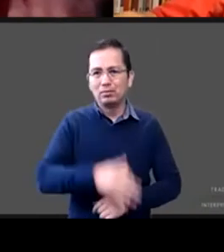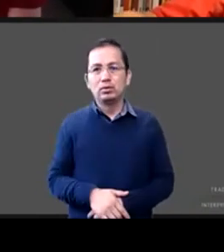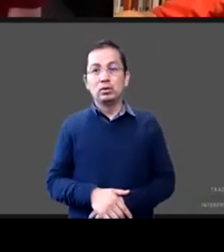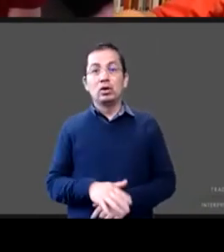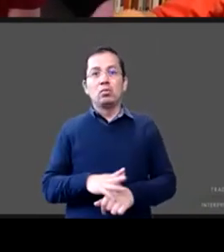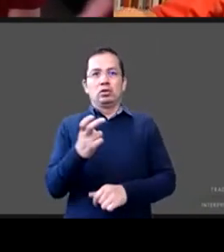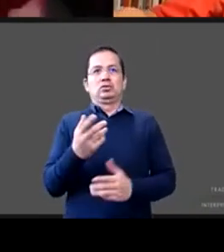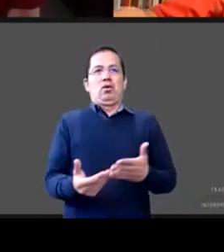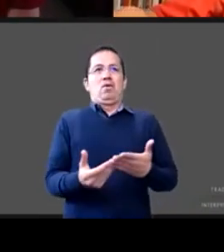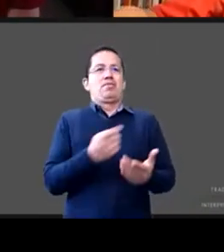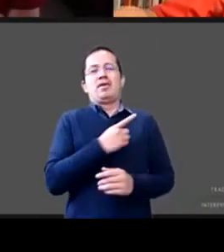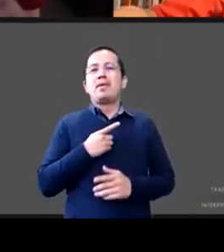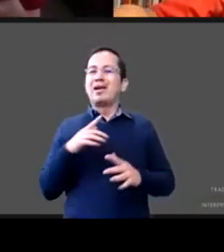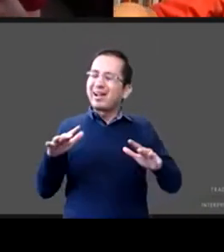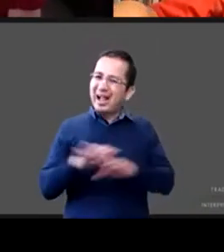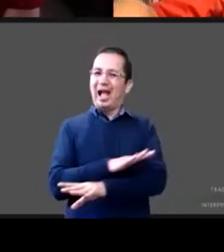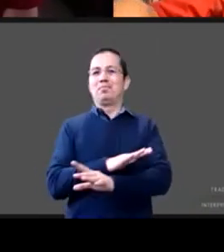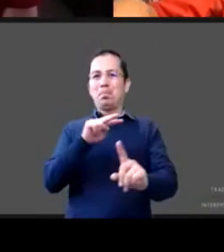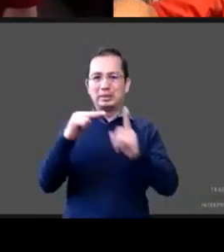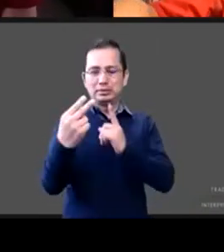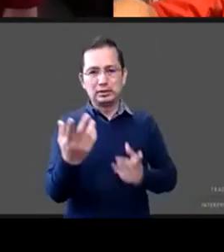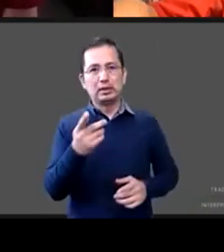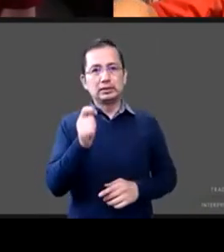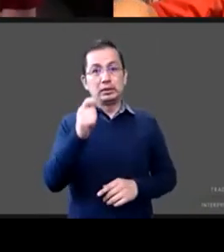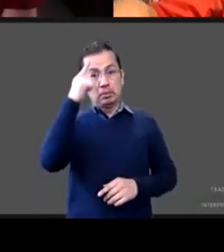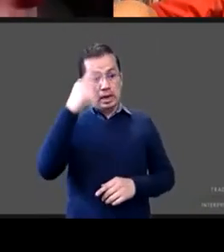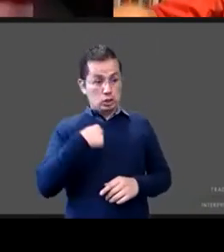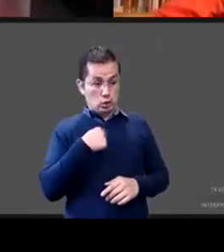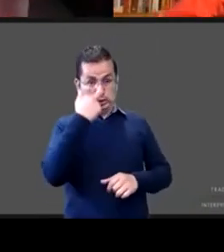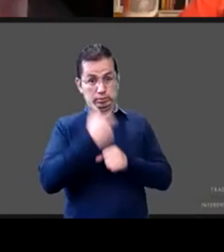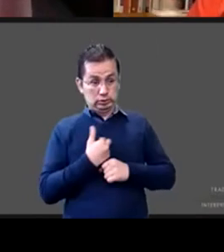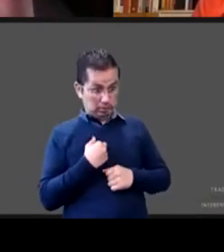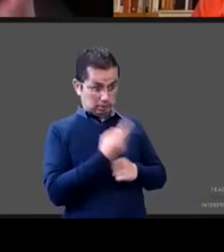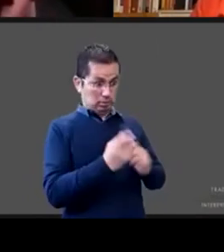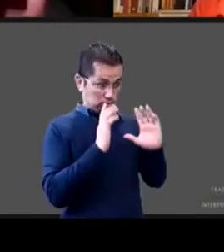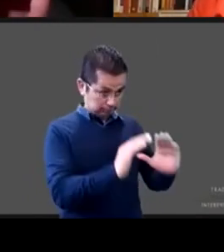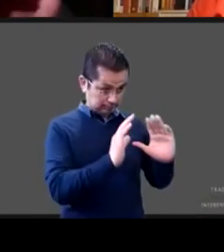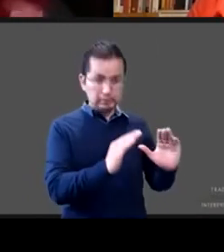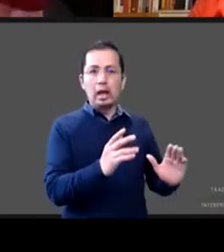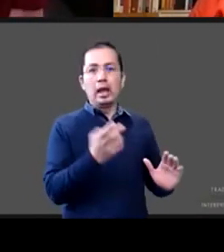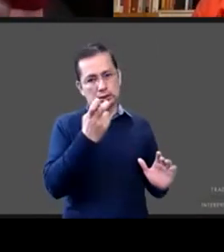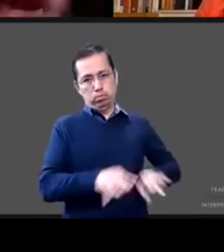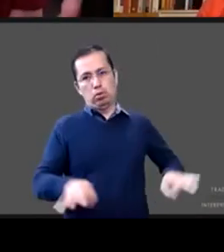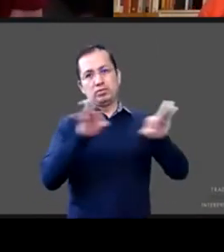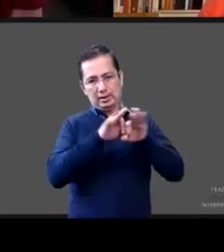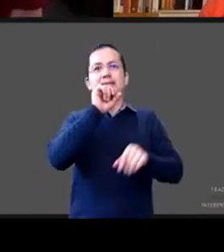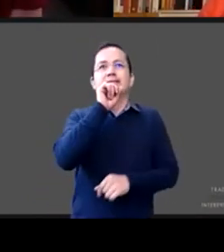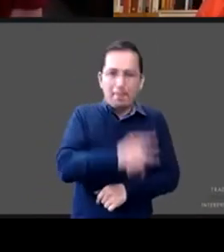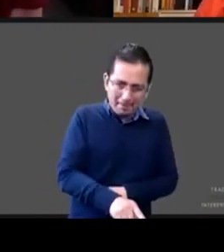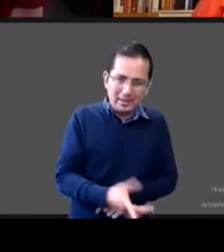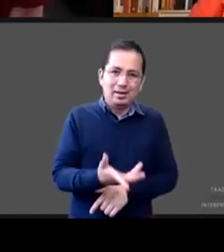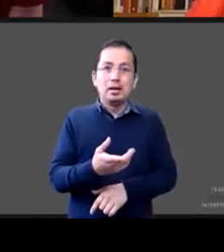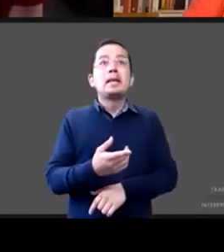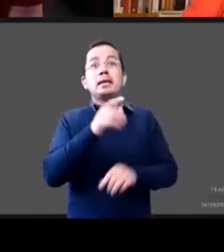fuera diferente, ¿no? Donde se diera el mismo peso a la crianza que se da, digamos, al rol reproductivo que al rol productivo, tanto de hombres como de mujeres,